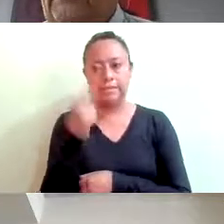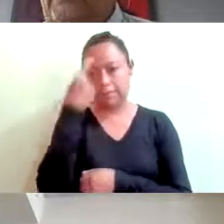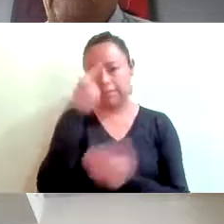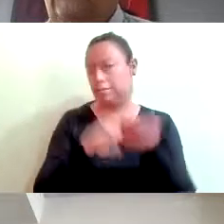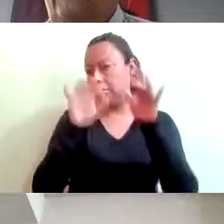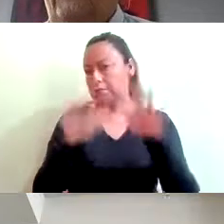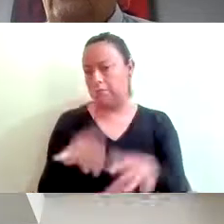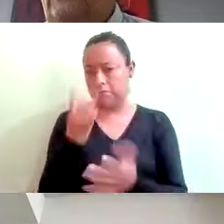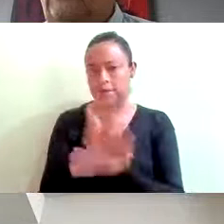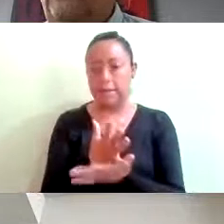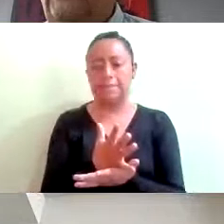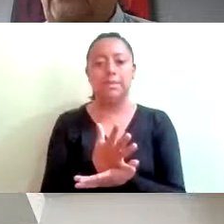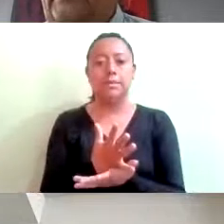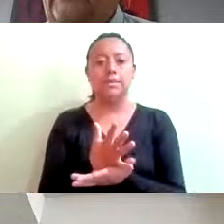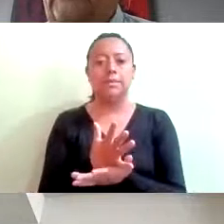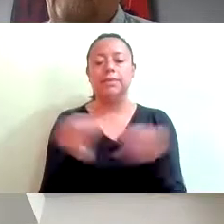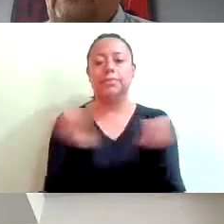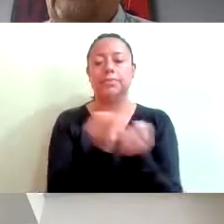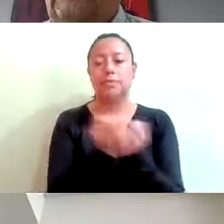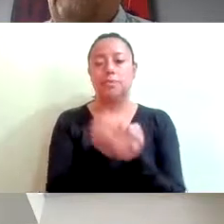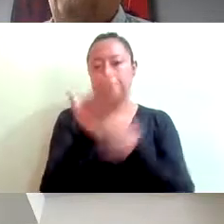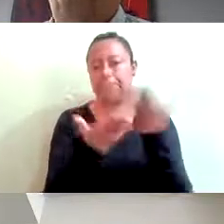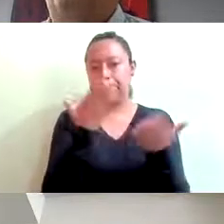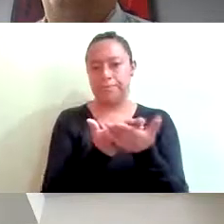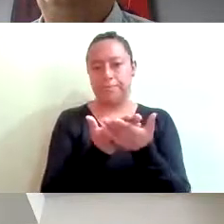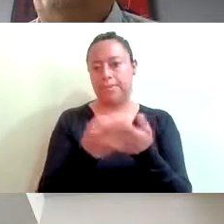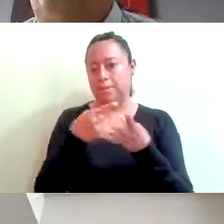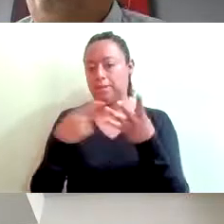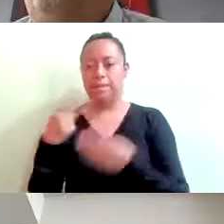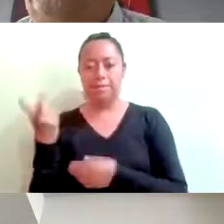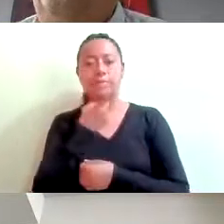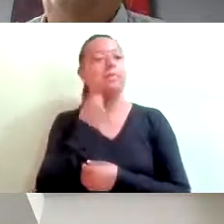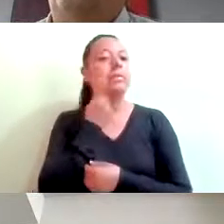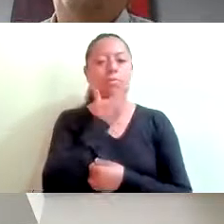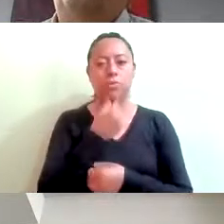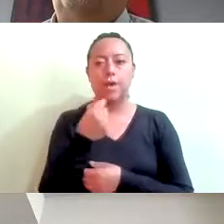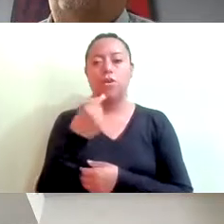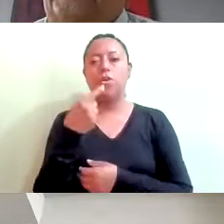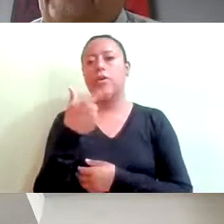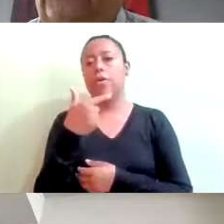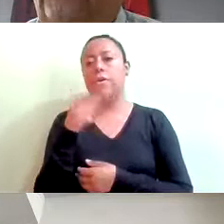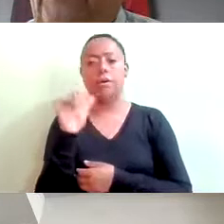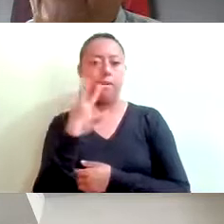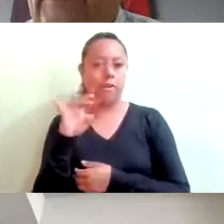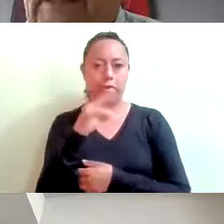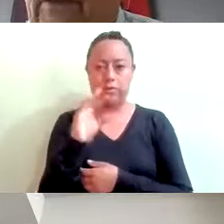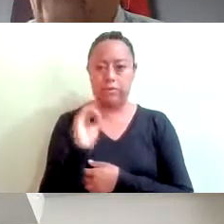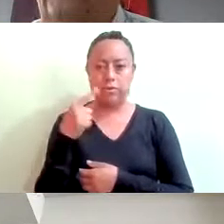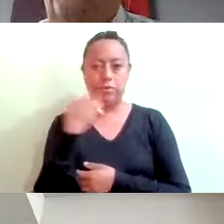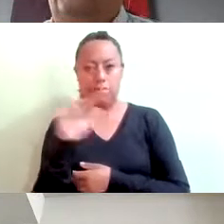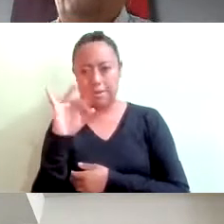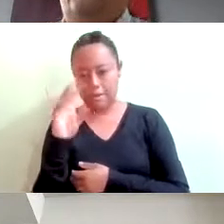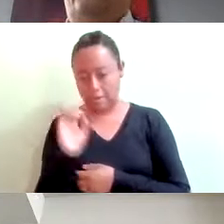los temas, el compromiso de la comisión es que a partir de mañana instaláramos una mesa de discusión sobre estos temas